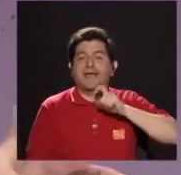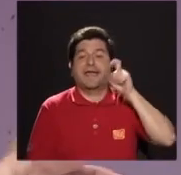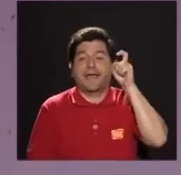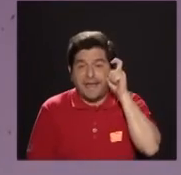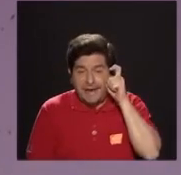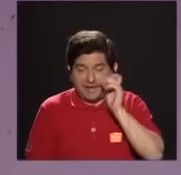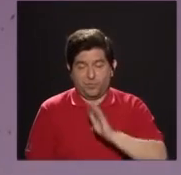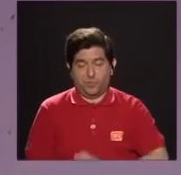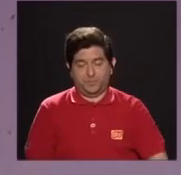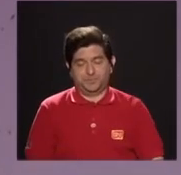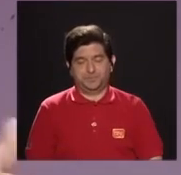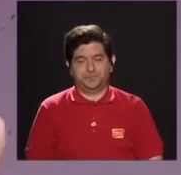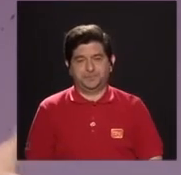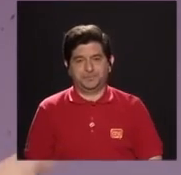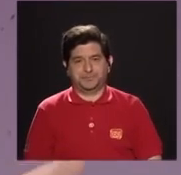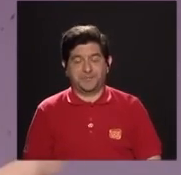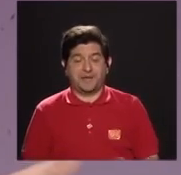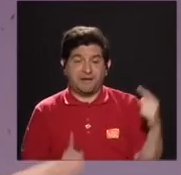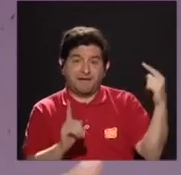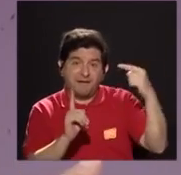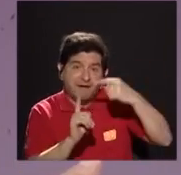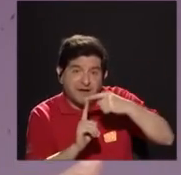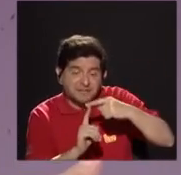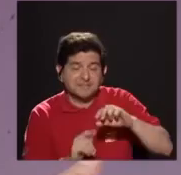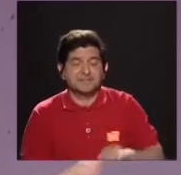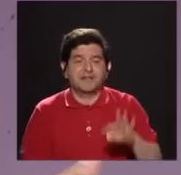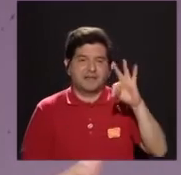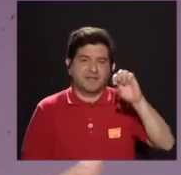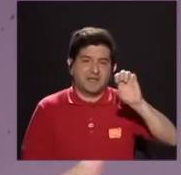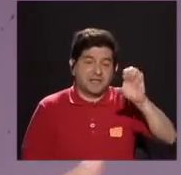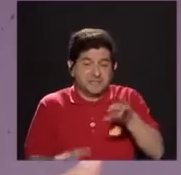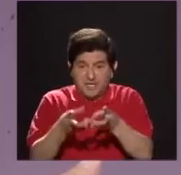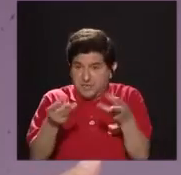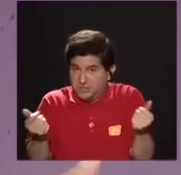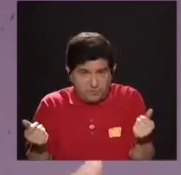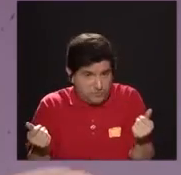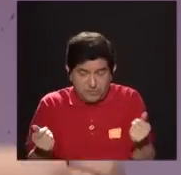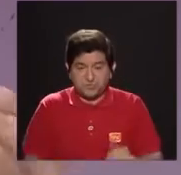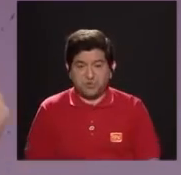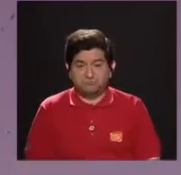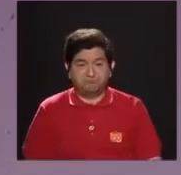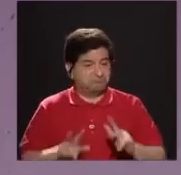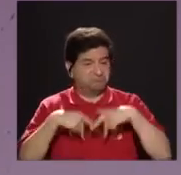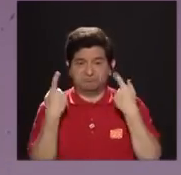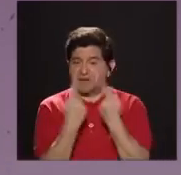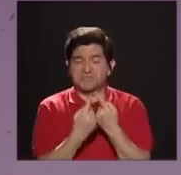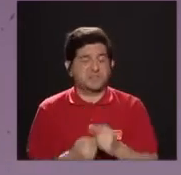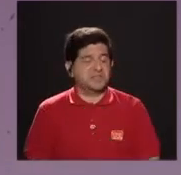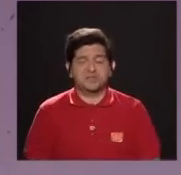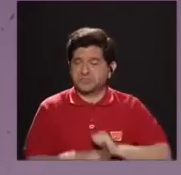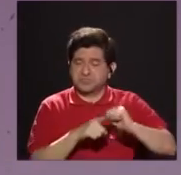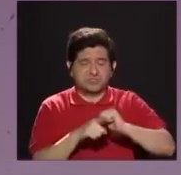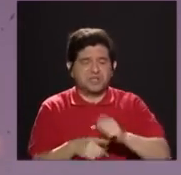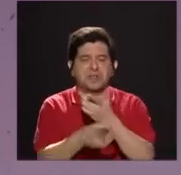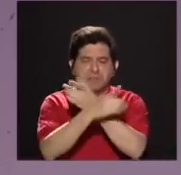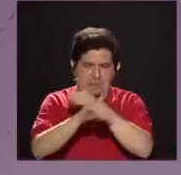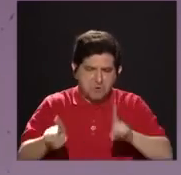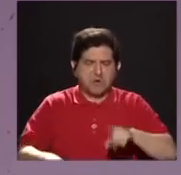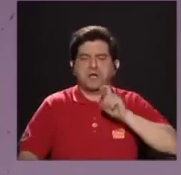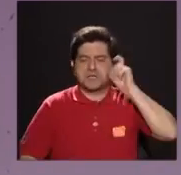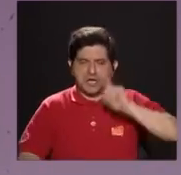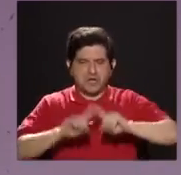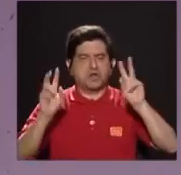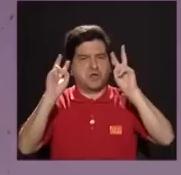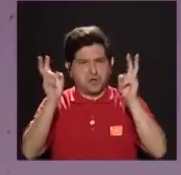en esa medida, ¿verdad? Y hasta que eso el tribunal no lo solucione, los partidos se van a seguir sin capacitar en democracia, en género, en un montón de